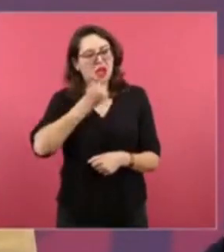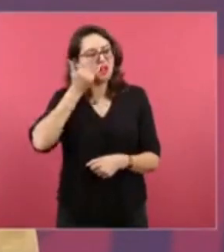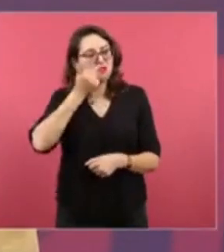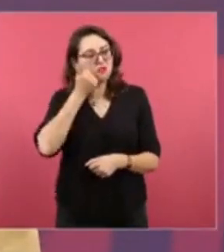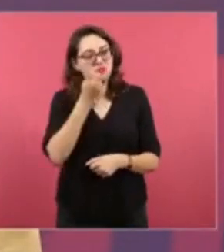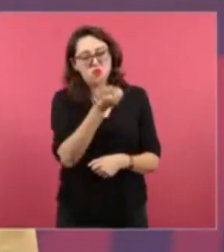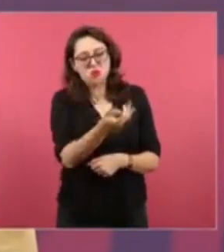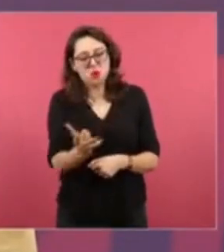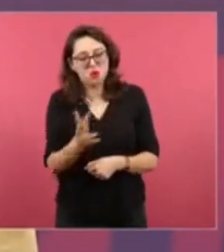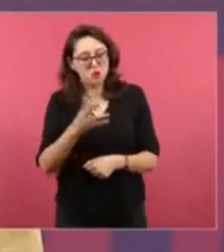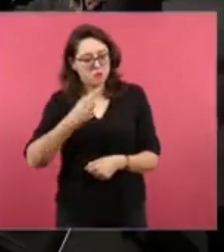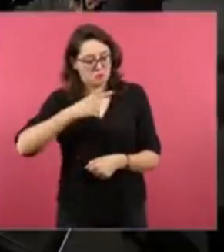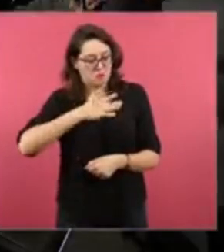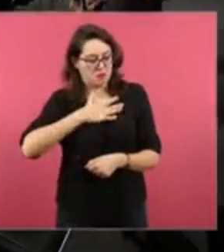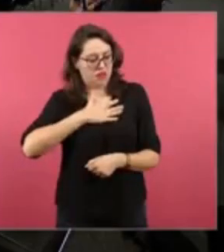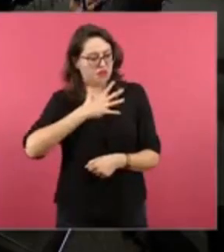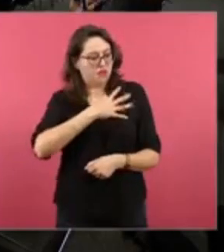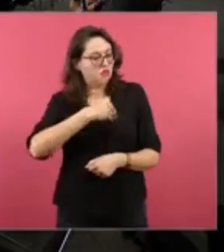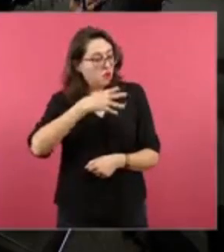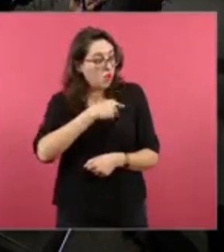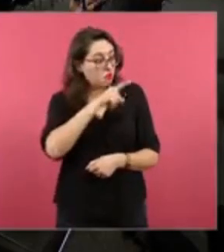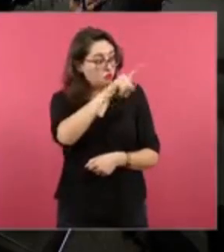Eso lo saben los padres de familia.